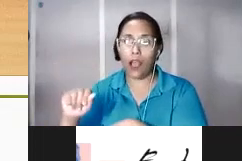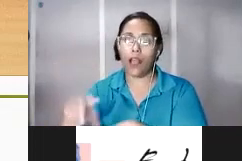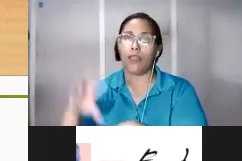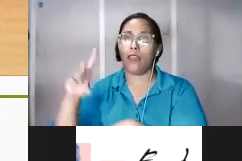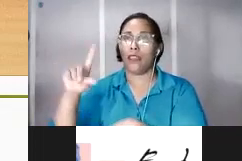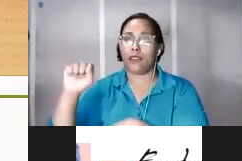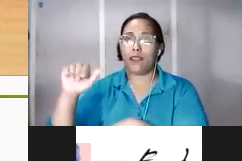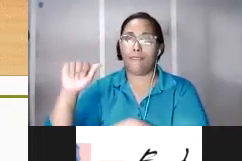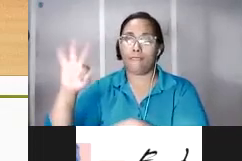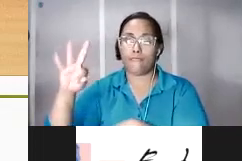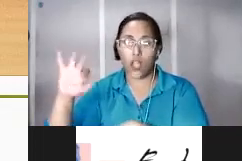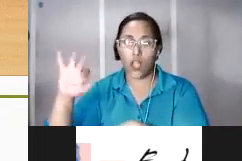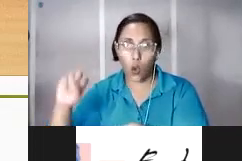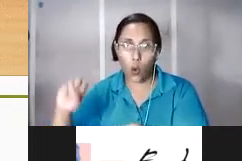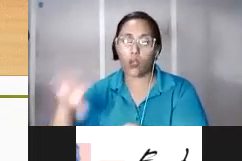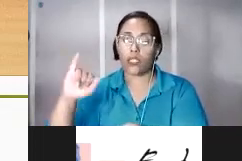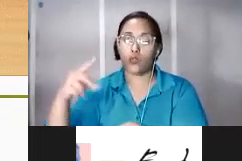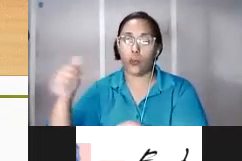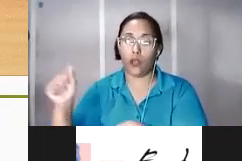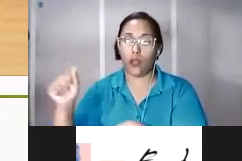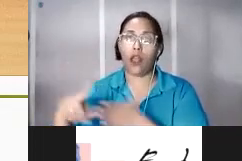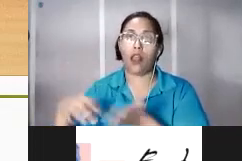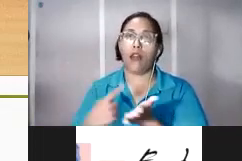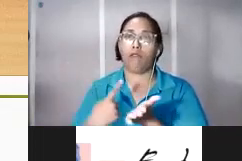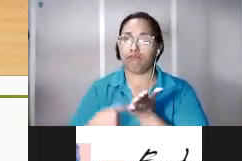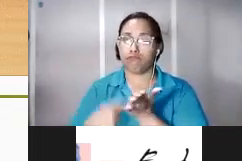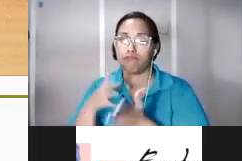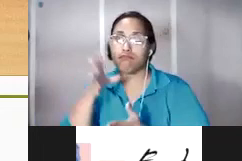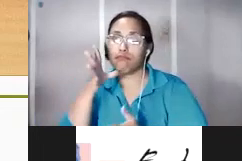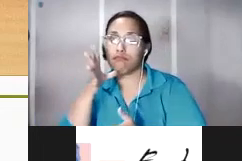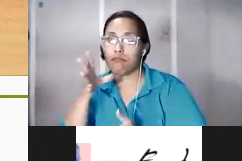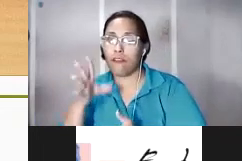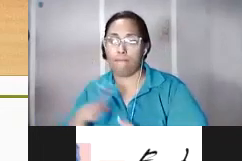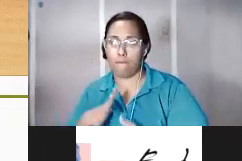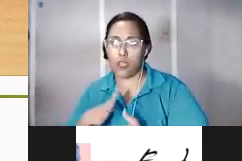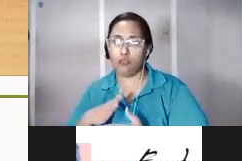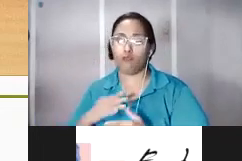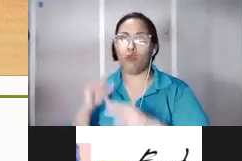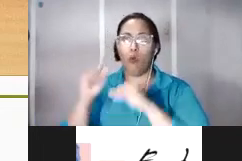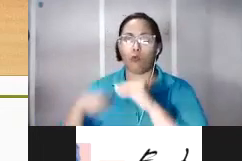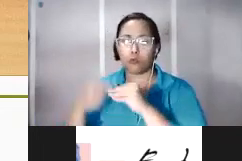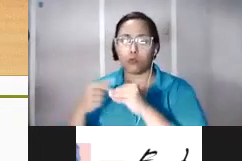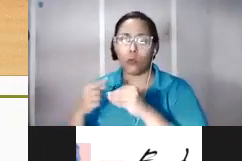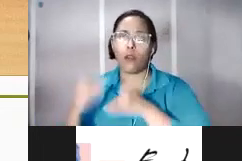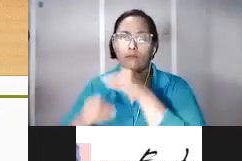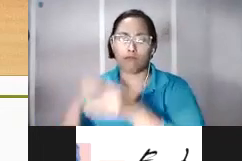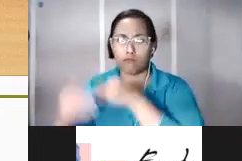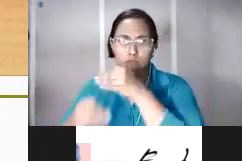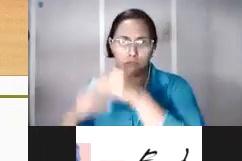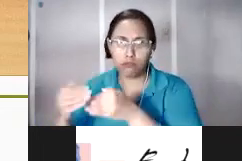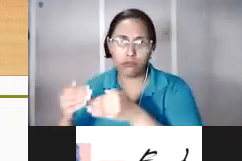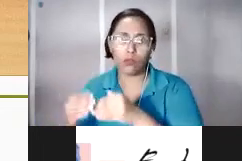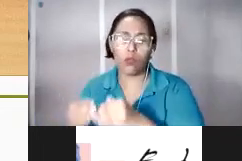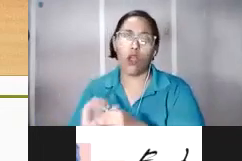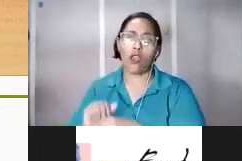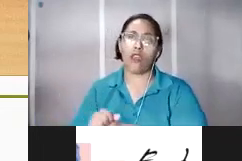Subversión, ¿no? La discursividad femenina sobre el progreso y el orden social. Así